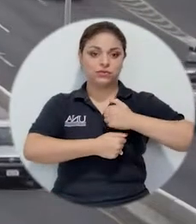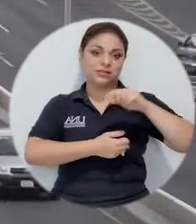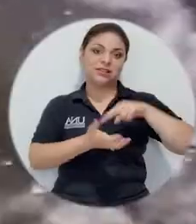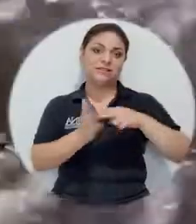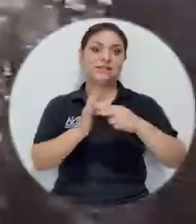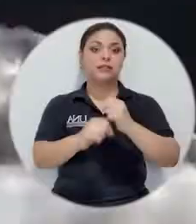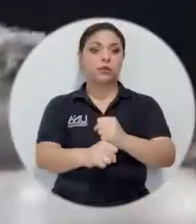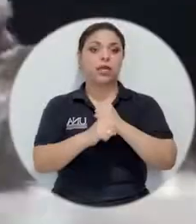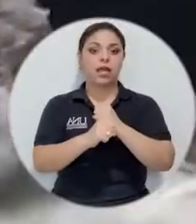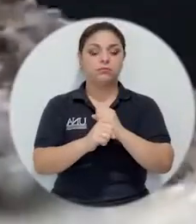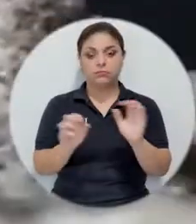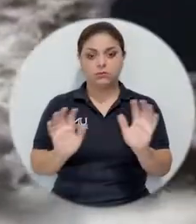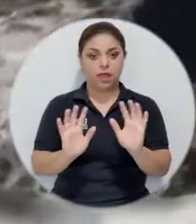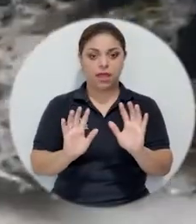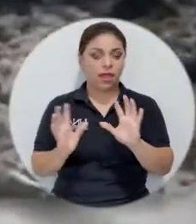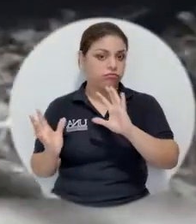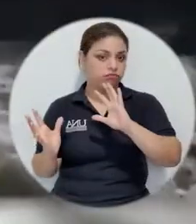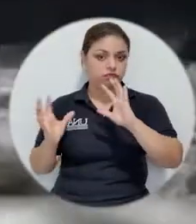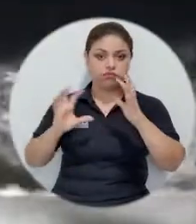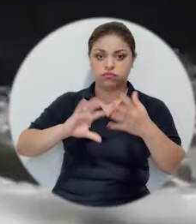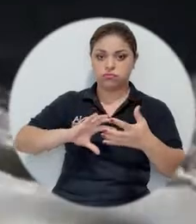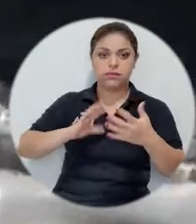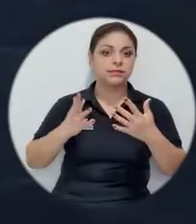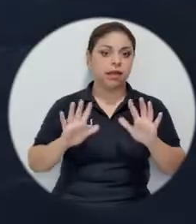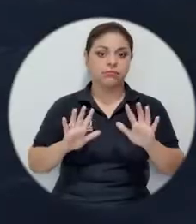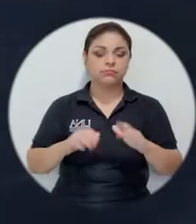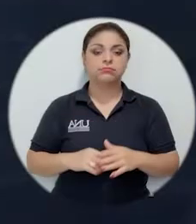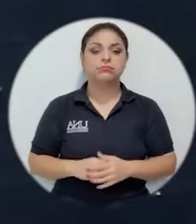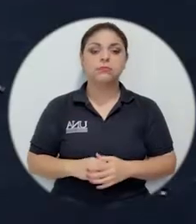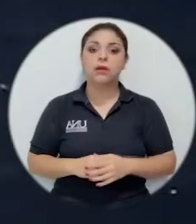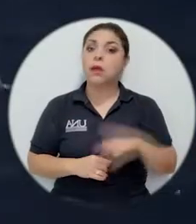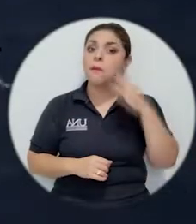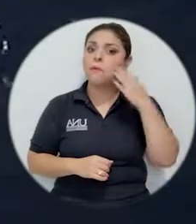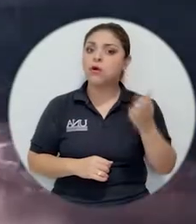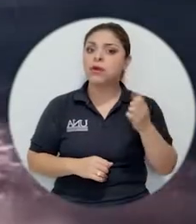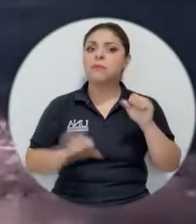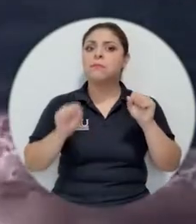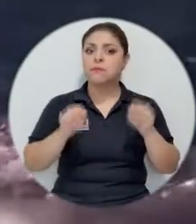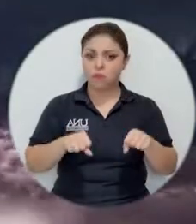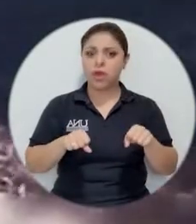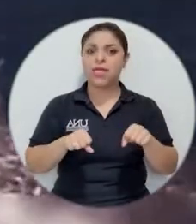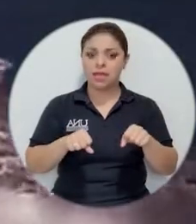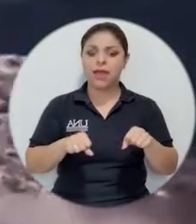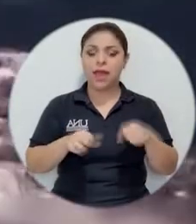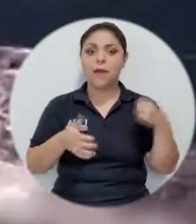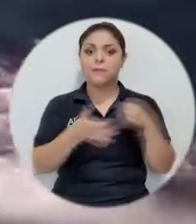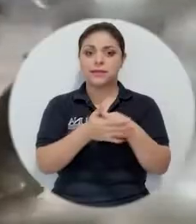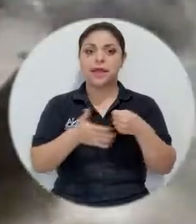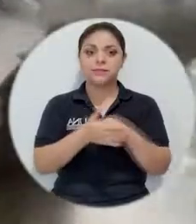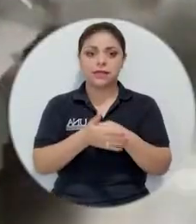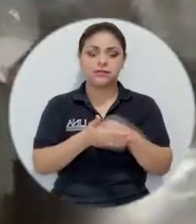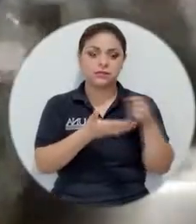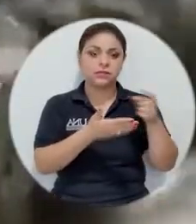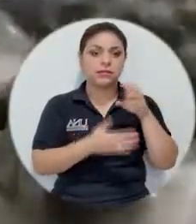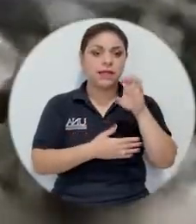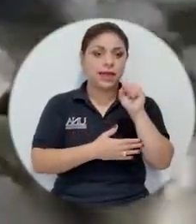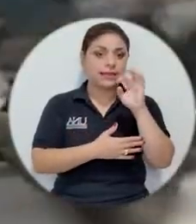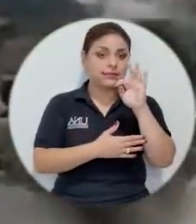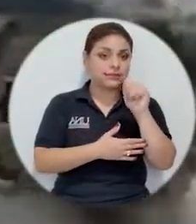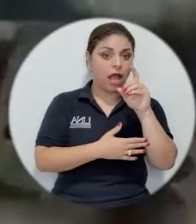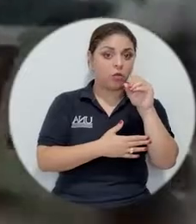de la seguridad ha ido evolucionando. Hoy en día esas amenazas pueden provenir de estados, pero también pueden provenir de